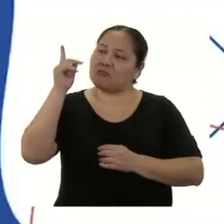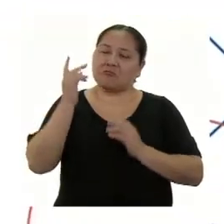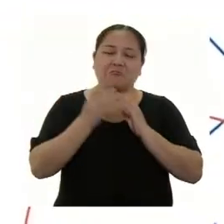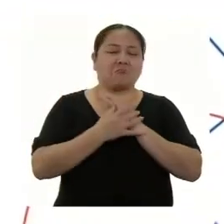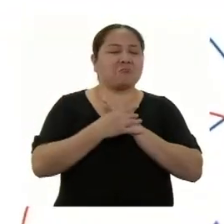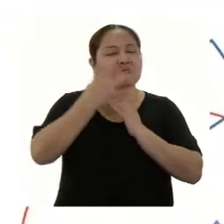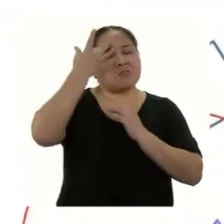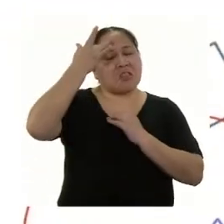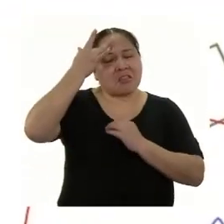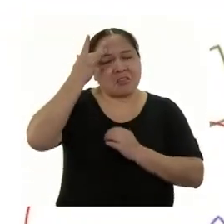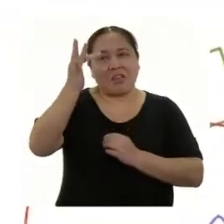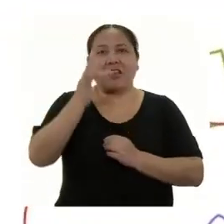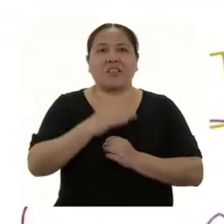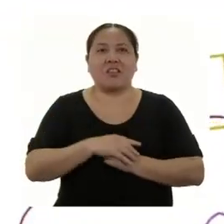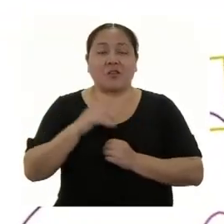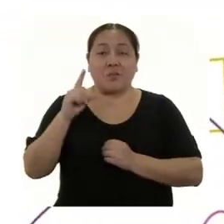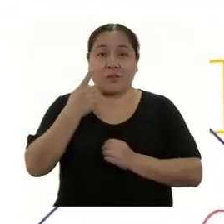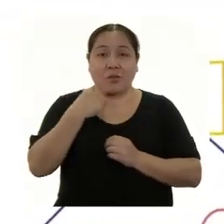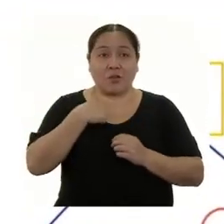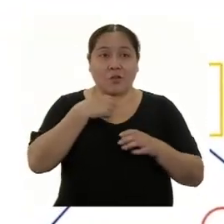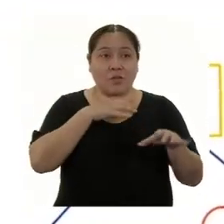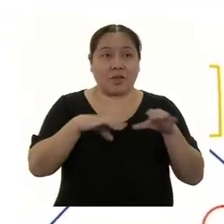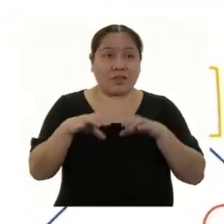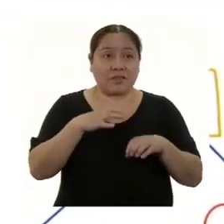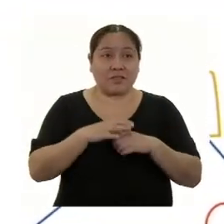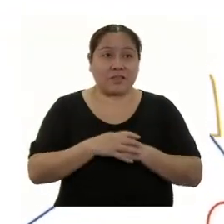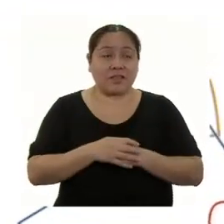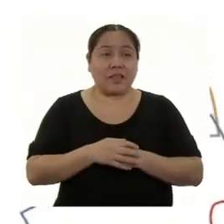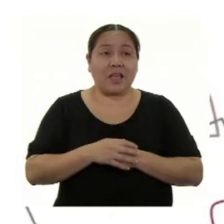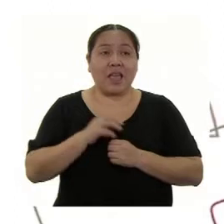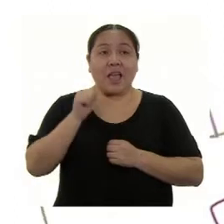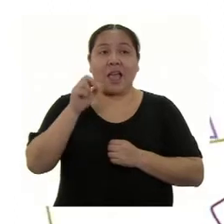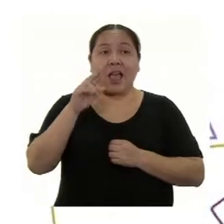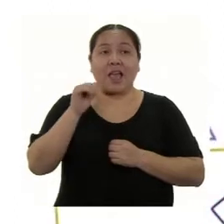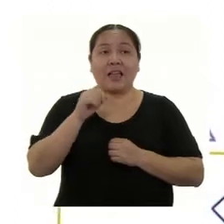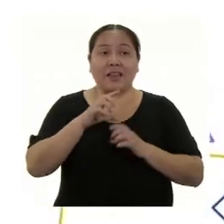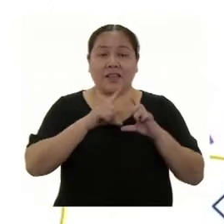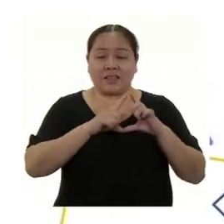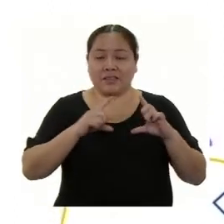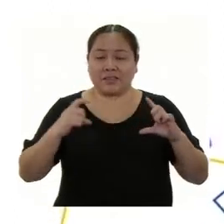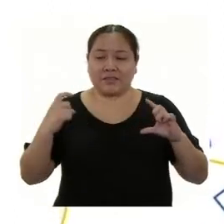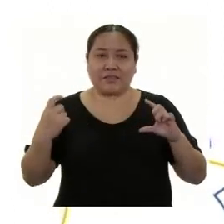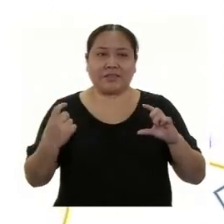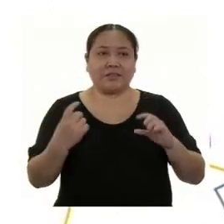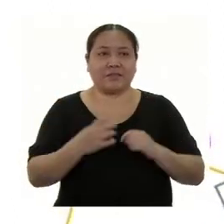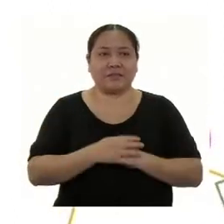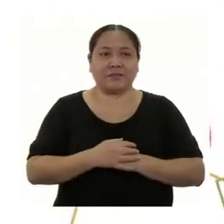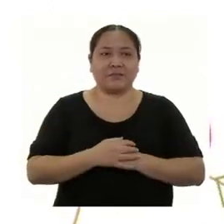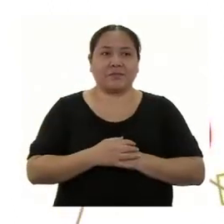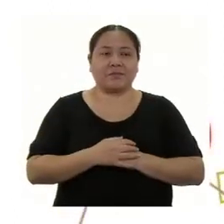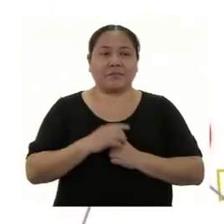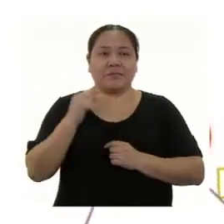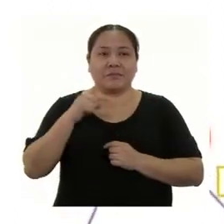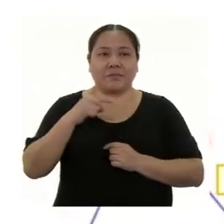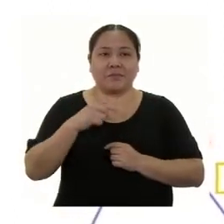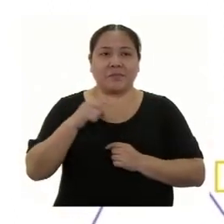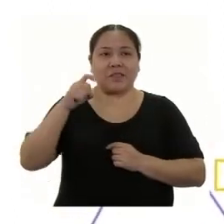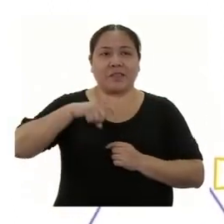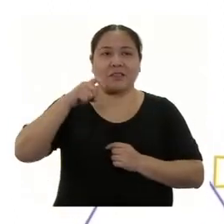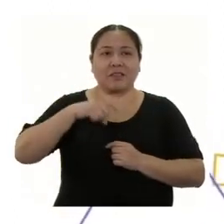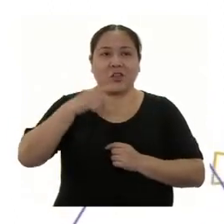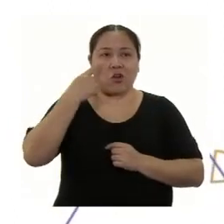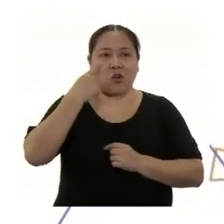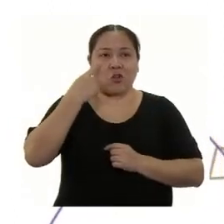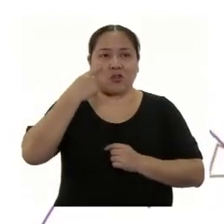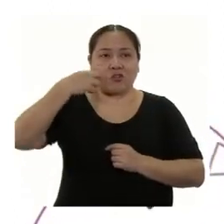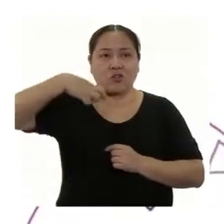capa. Lo primero que voy a hacer es calcular el área lateral del prisma de base rectangular y para eso necesito